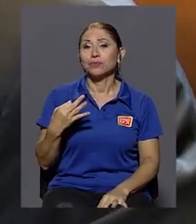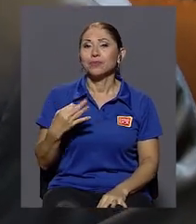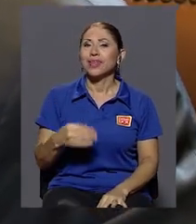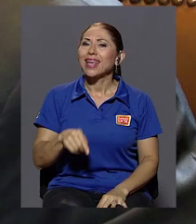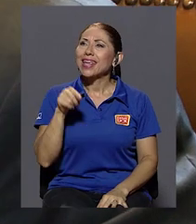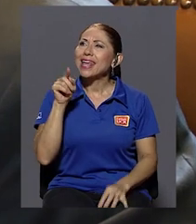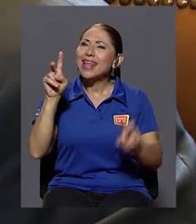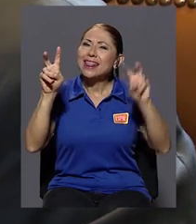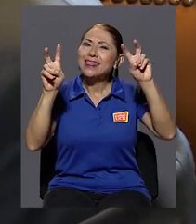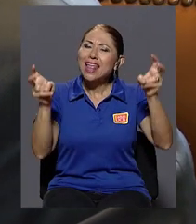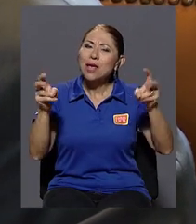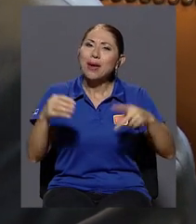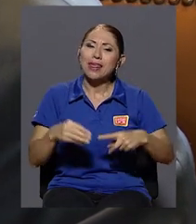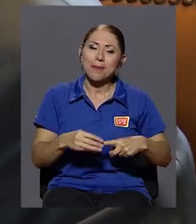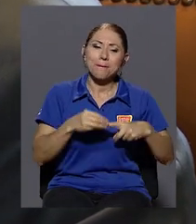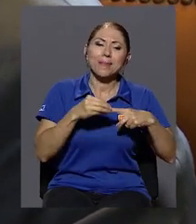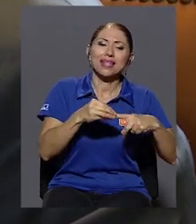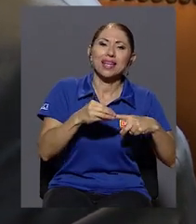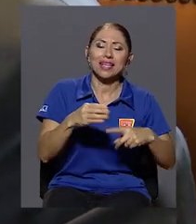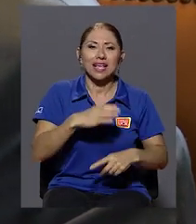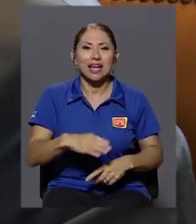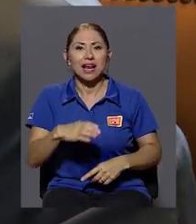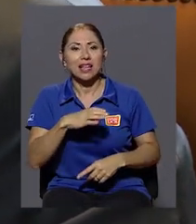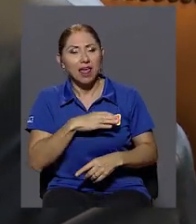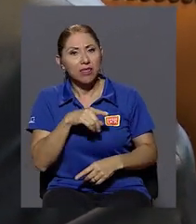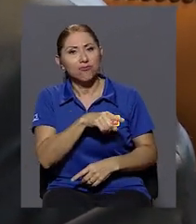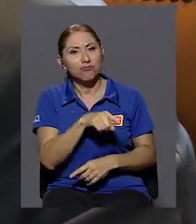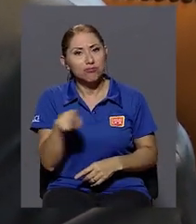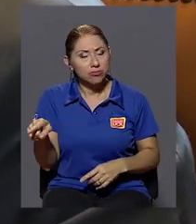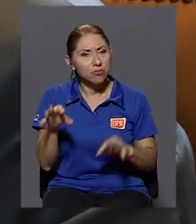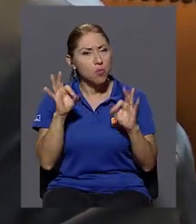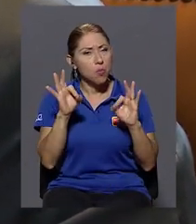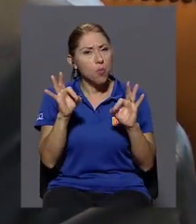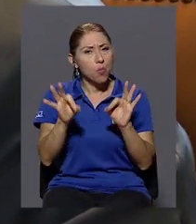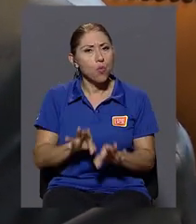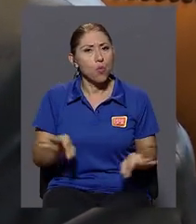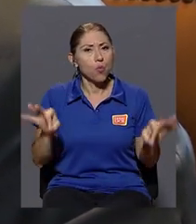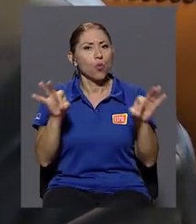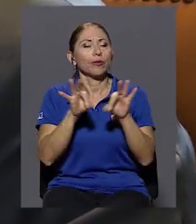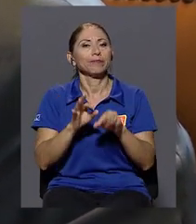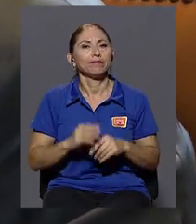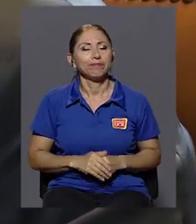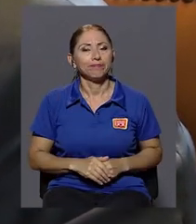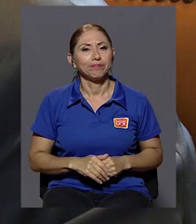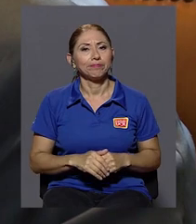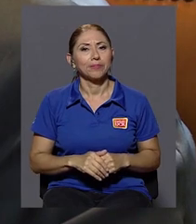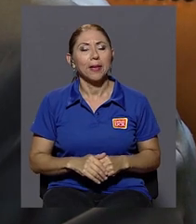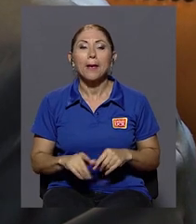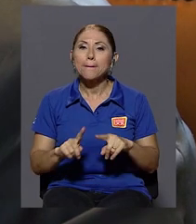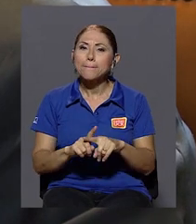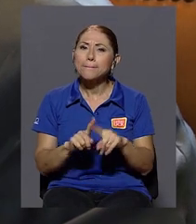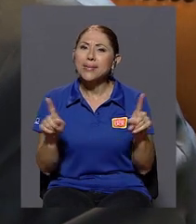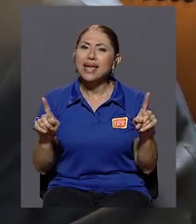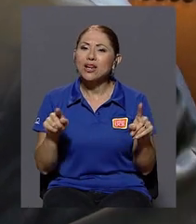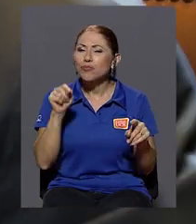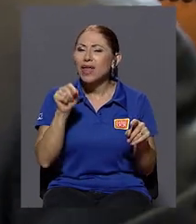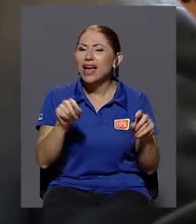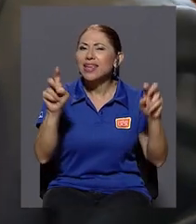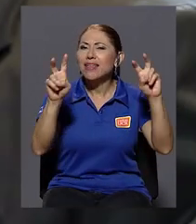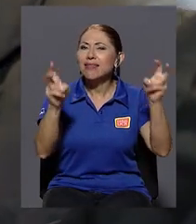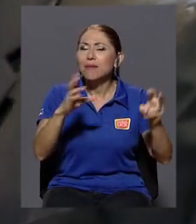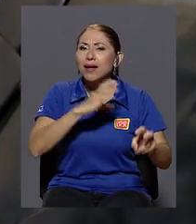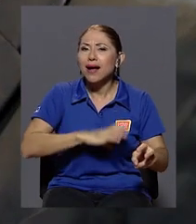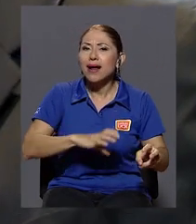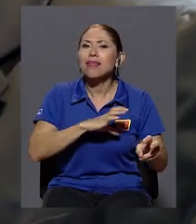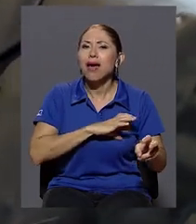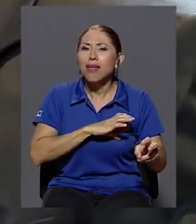es el tema de la pertinencia y de la calidad, me parecen absolutamente centrales. Pero aquí